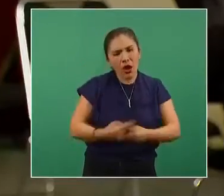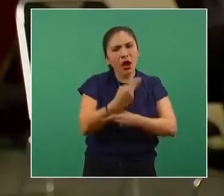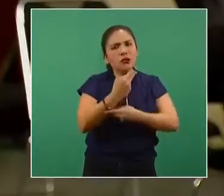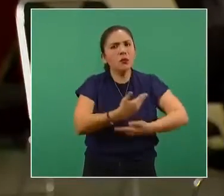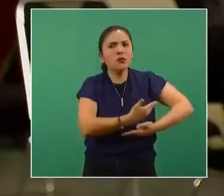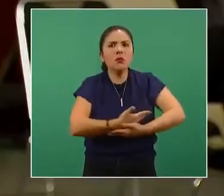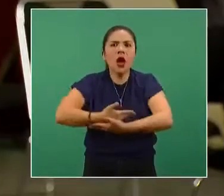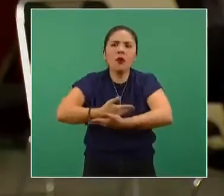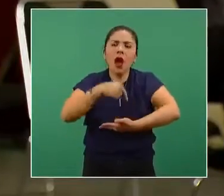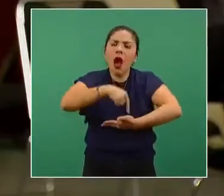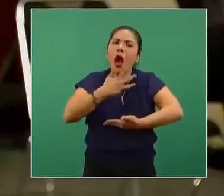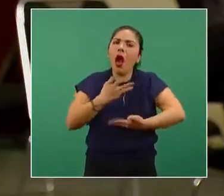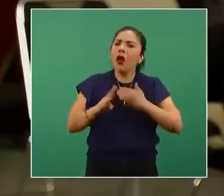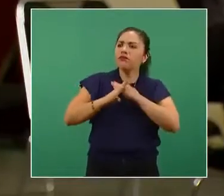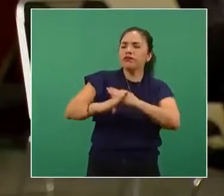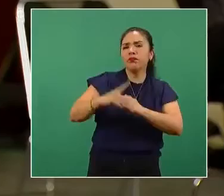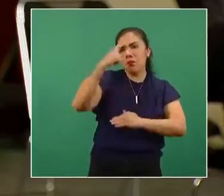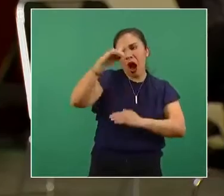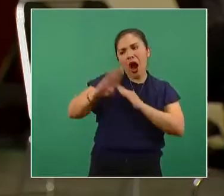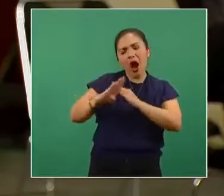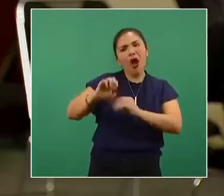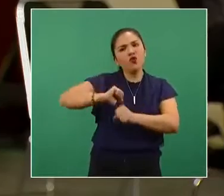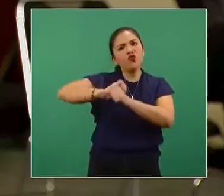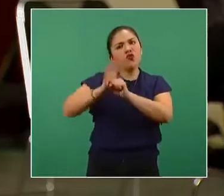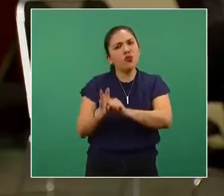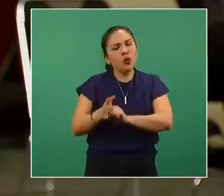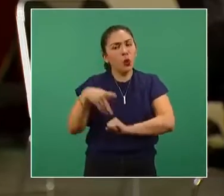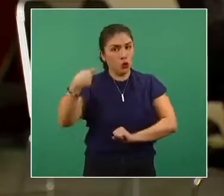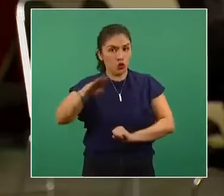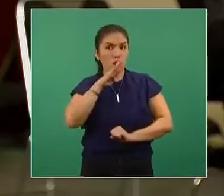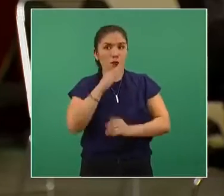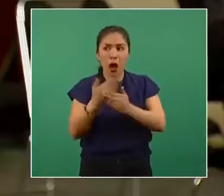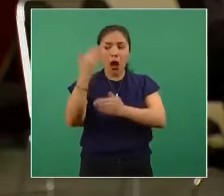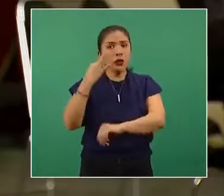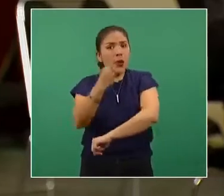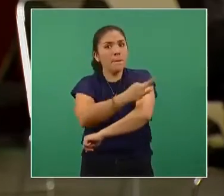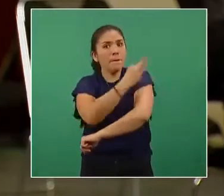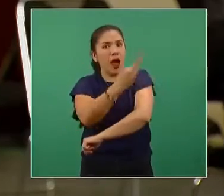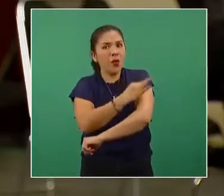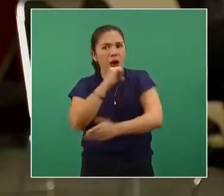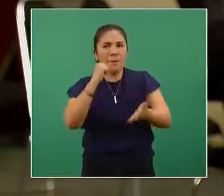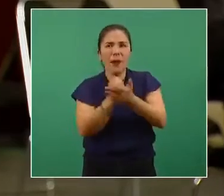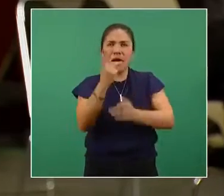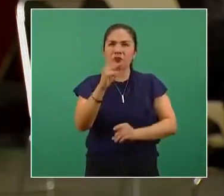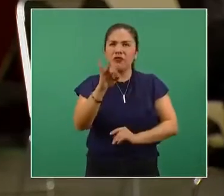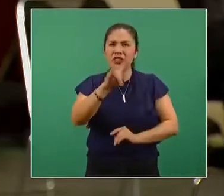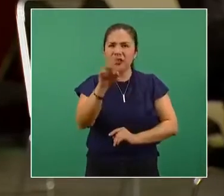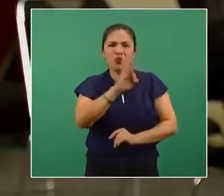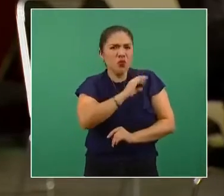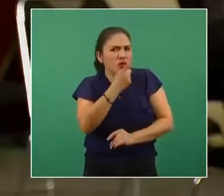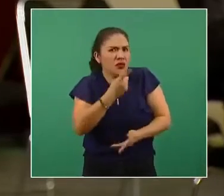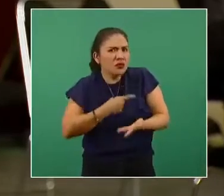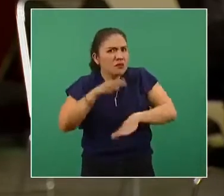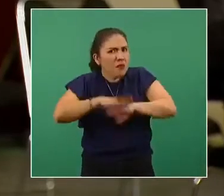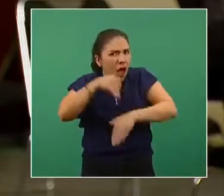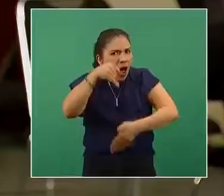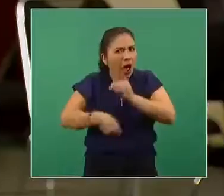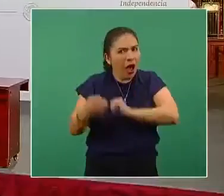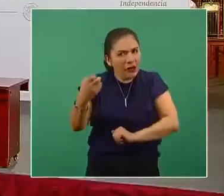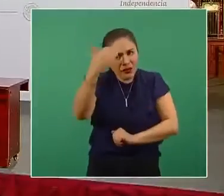con anticuerpos contra SARS-CoV-2. A su madre la habían vacunado con la vacuna de Pfizer. Si nos pudiera comentar un poco más de este